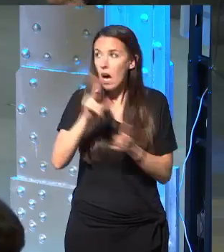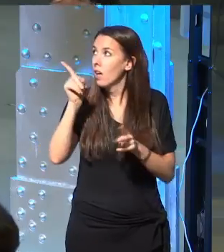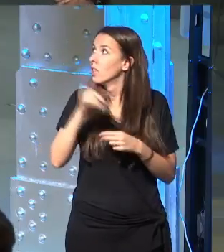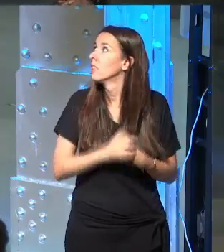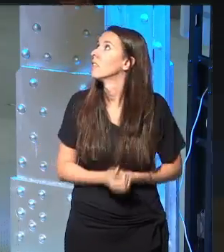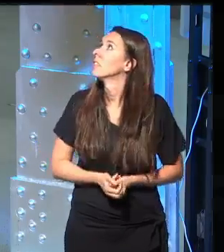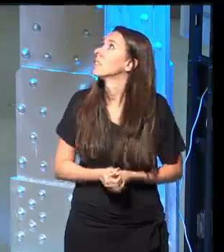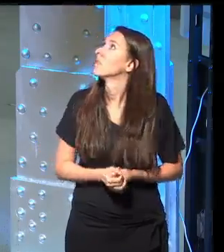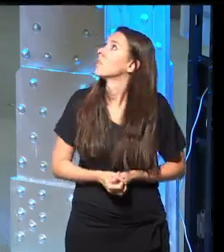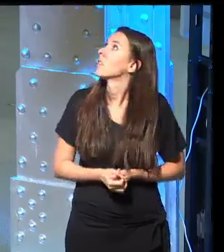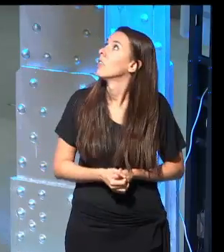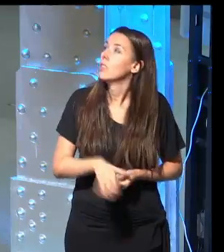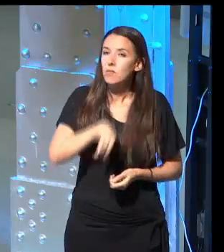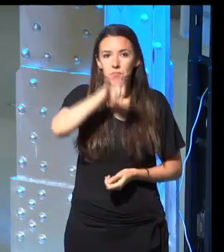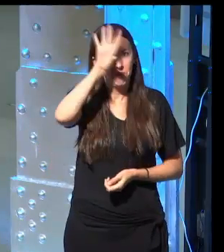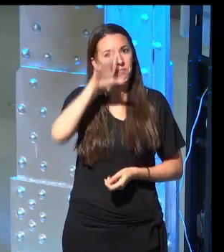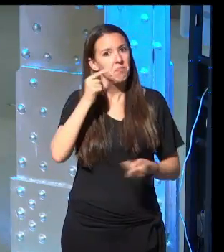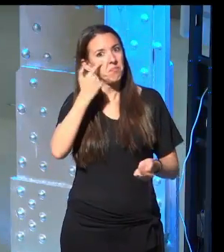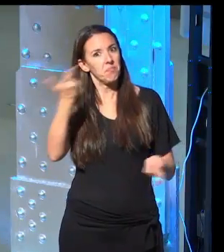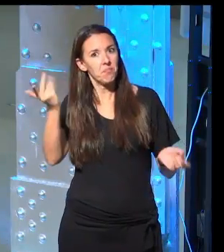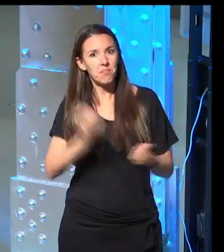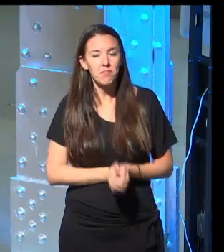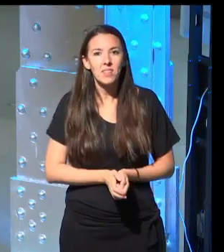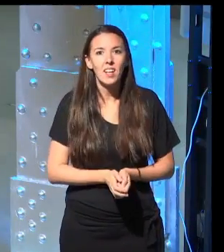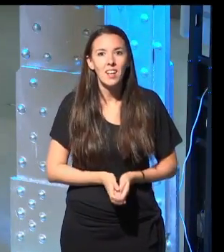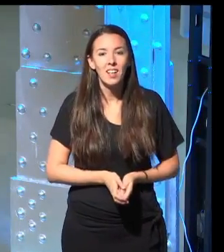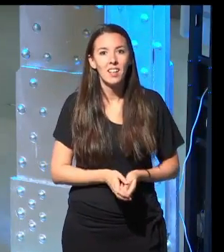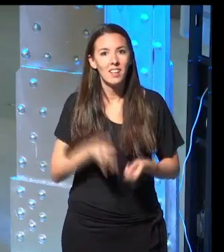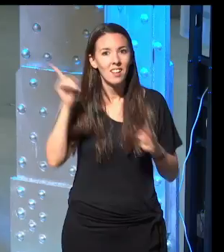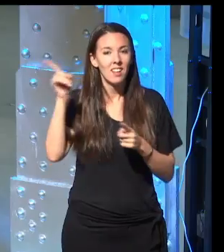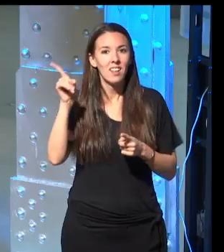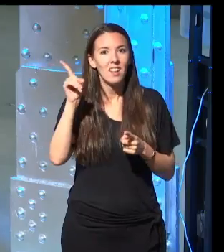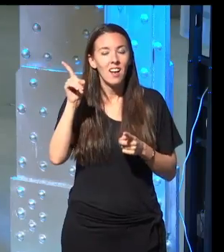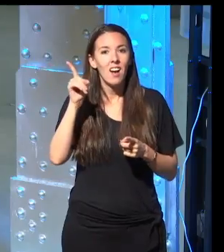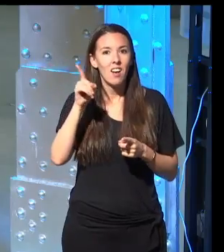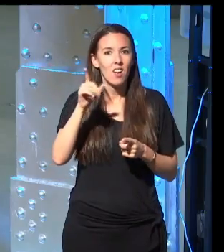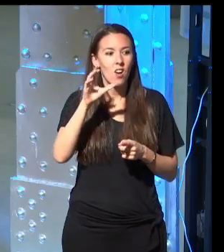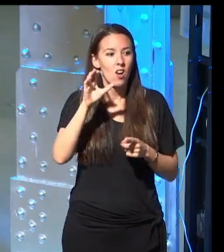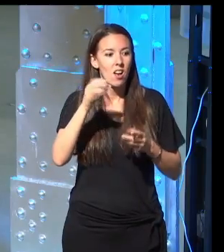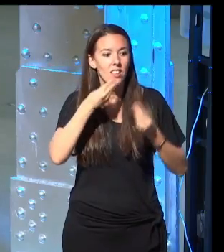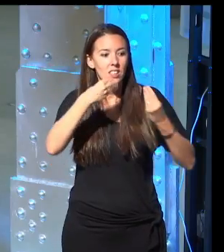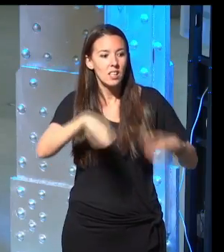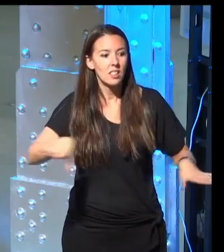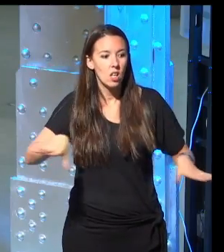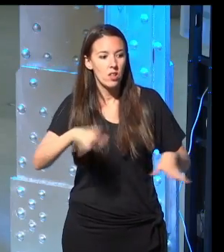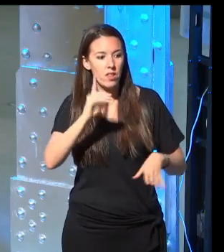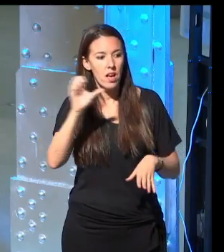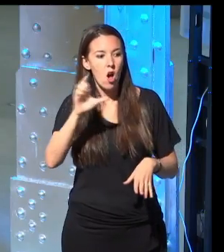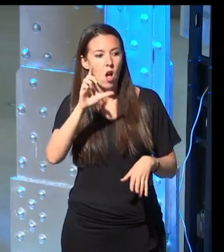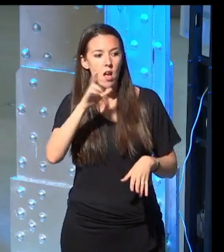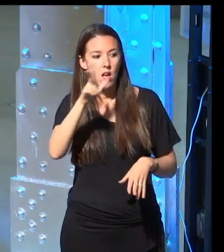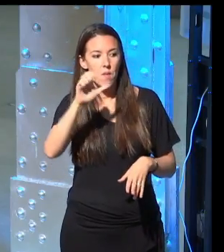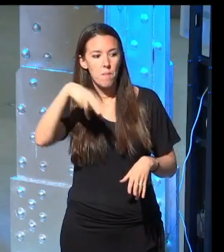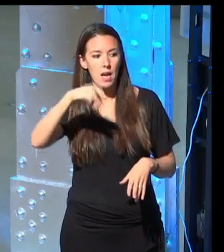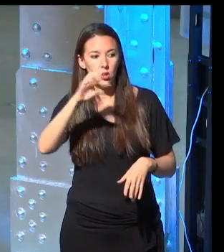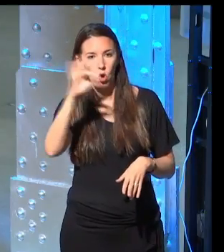preparado, ¿eh? De repente una foto de... que se llama Legends of Hemato, que que bueno, fue jugando con el formato que